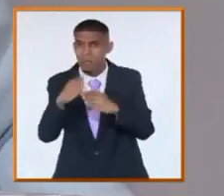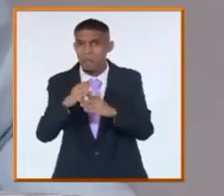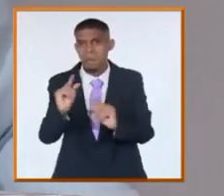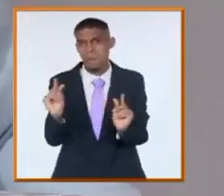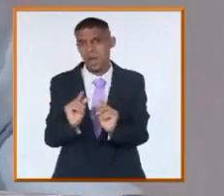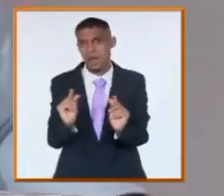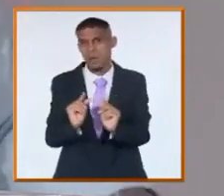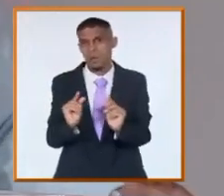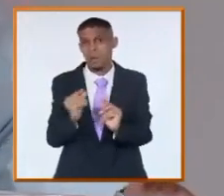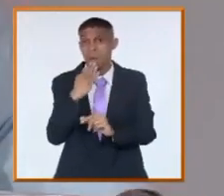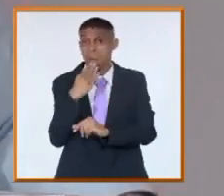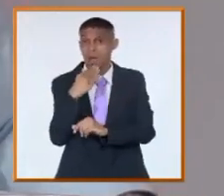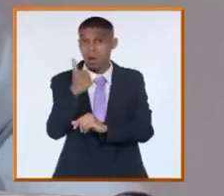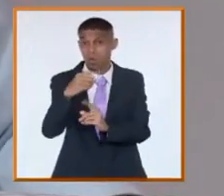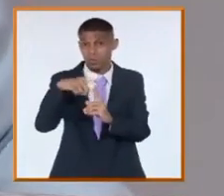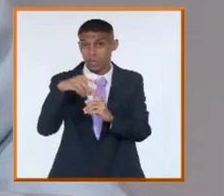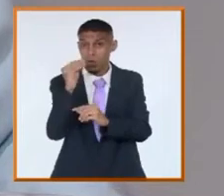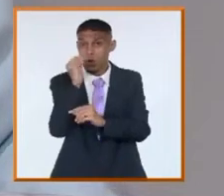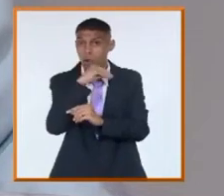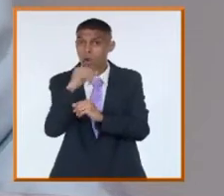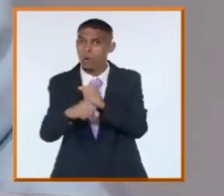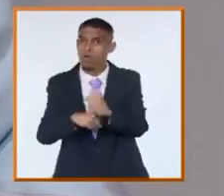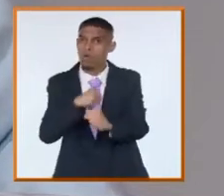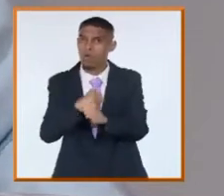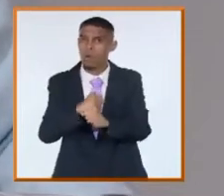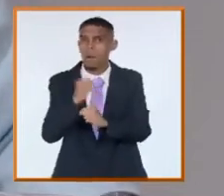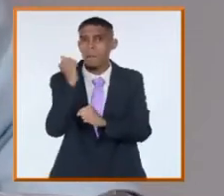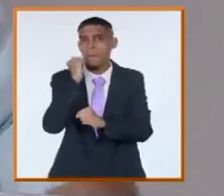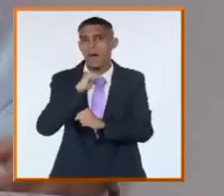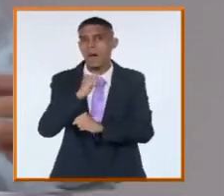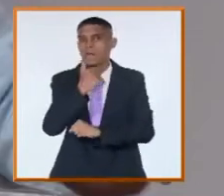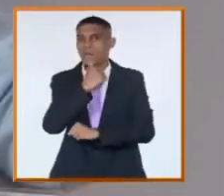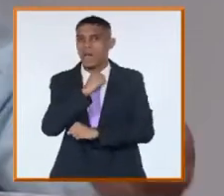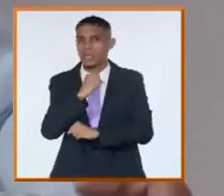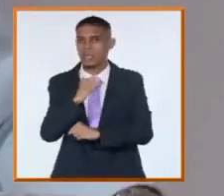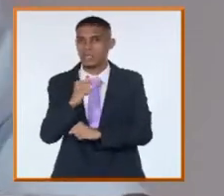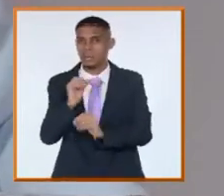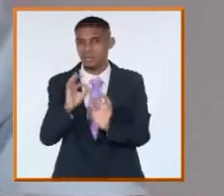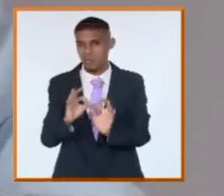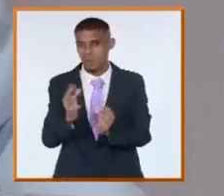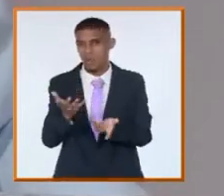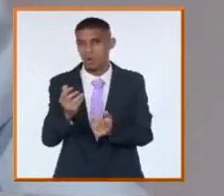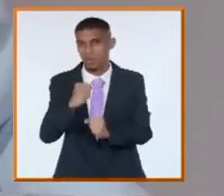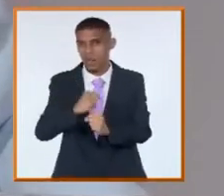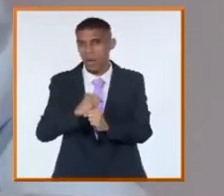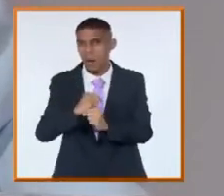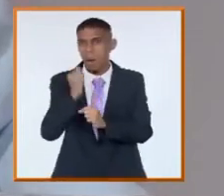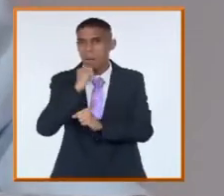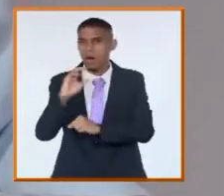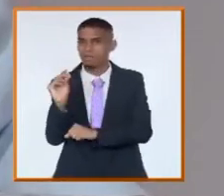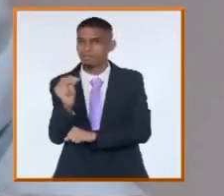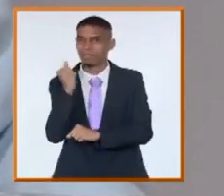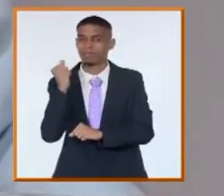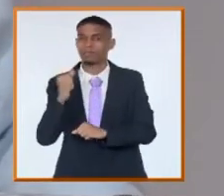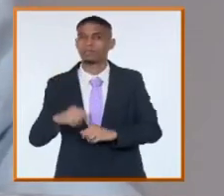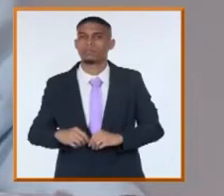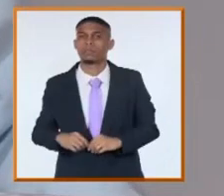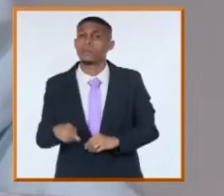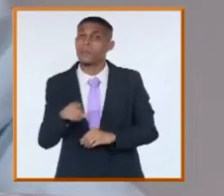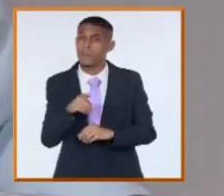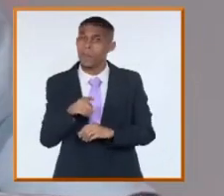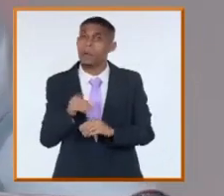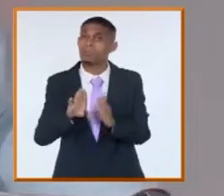productos que tienen alto rendimiento y esta tecnología nos llevan entonces a desarrollar más rápidamente